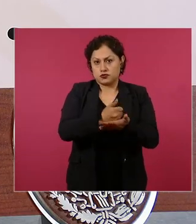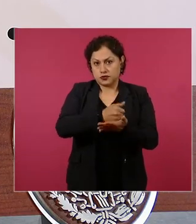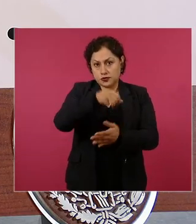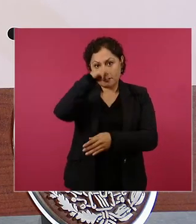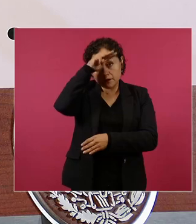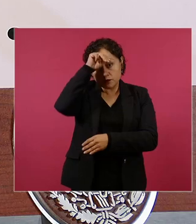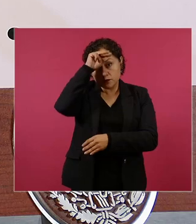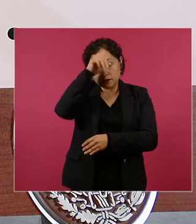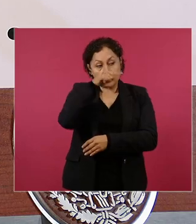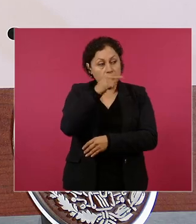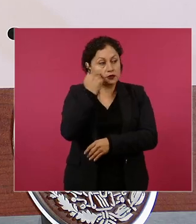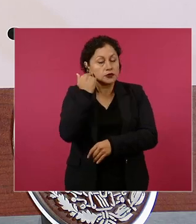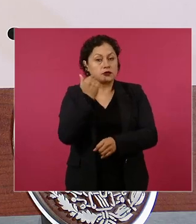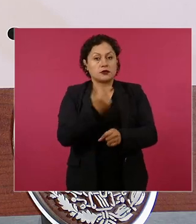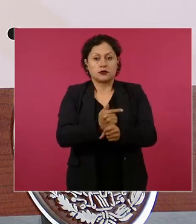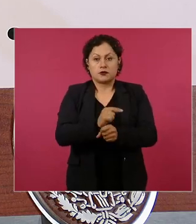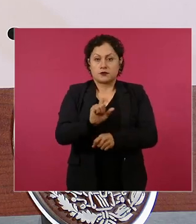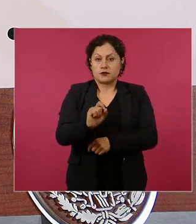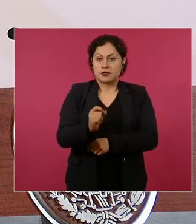el litro en promedio a